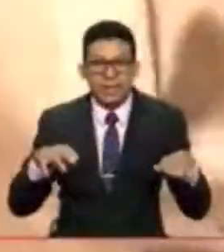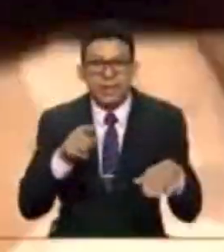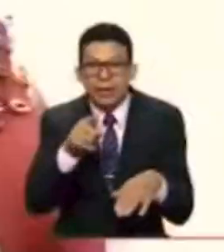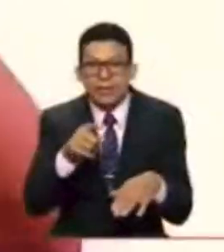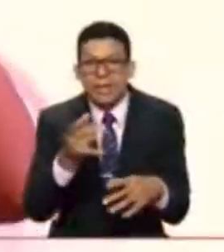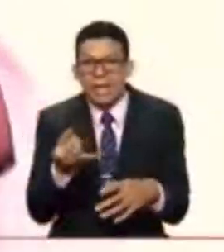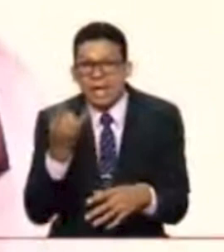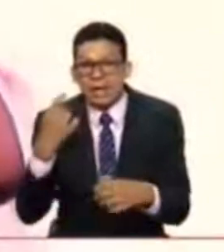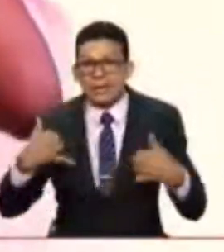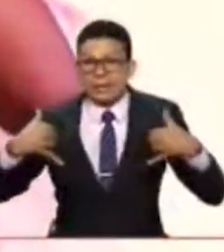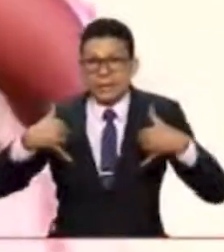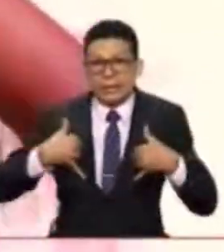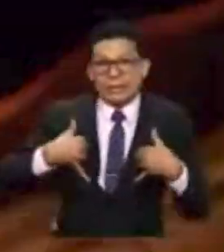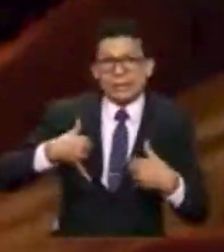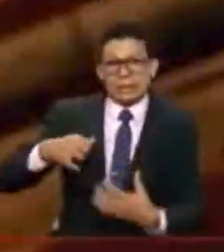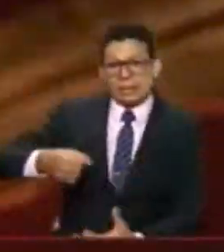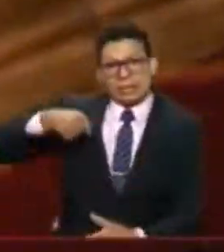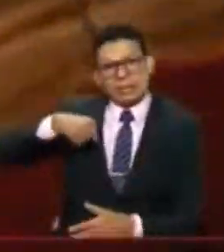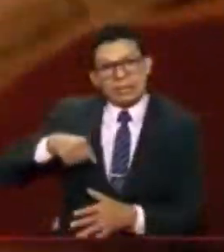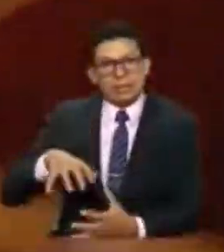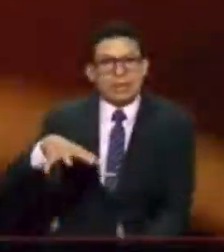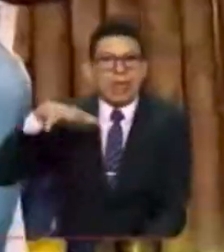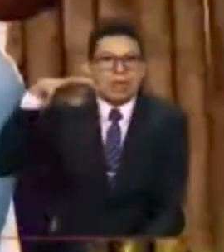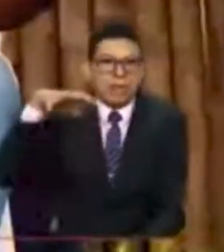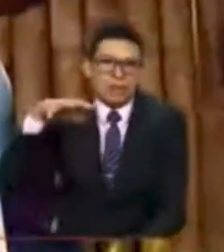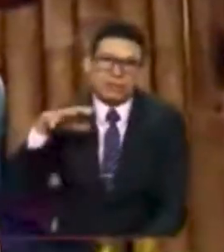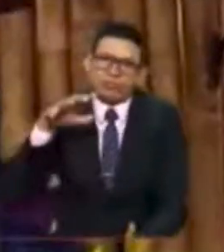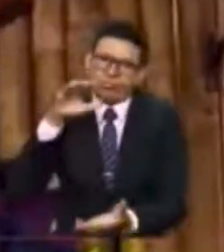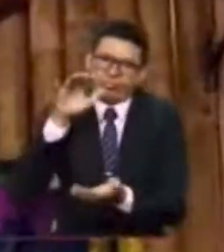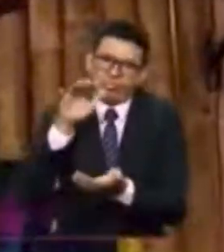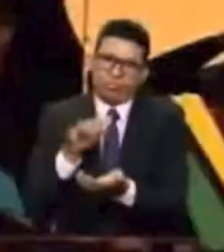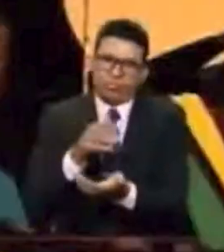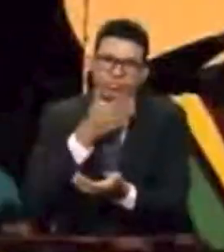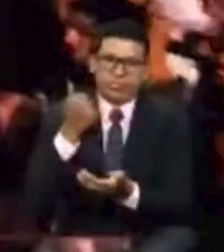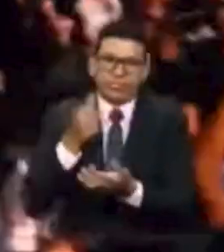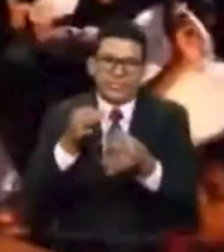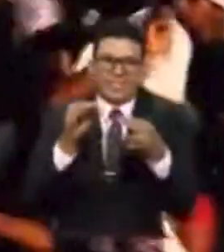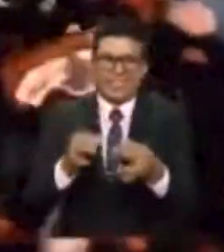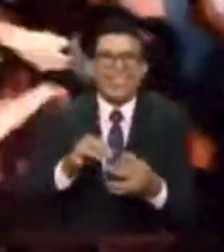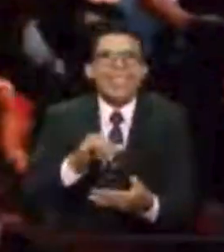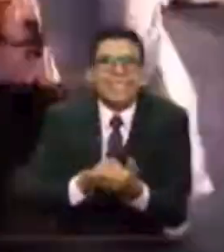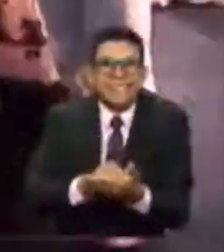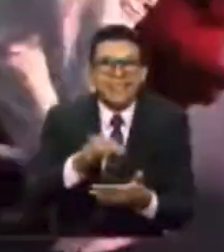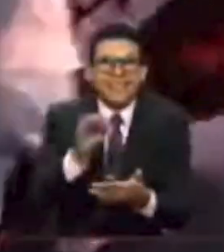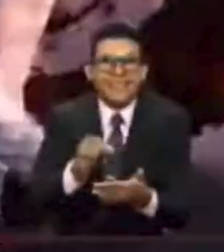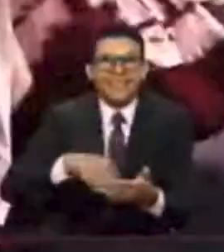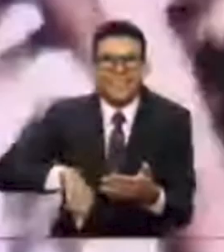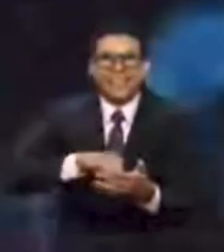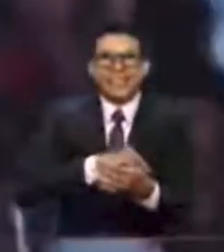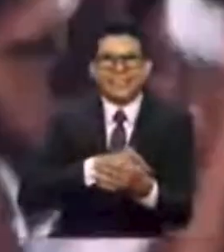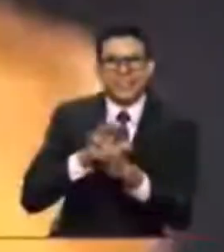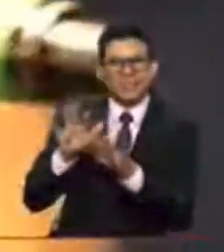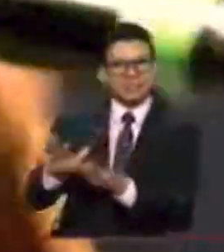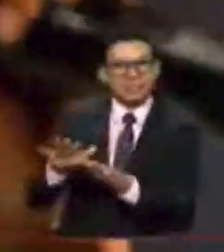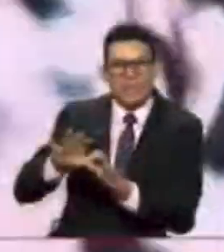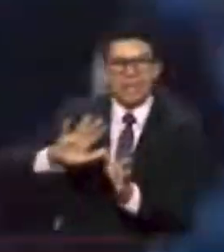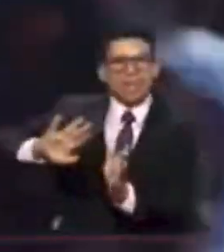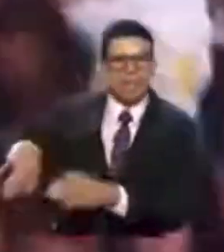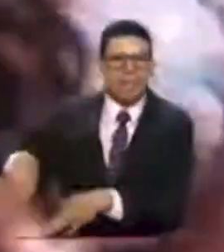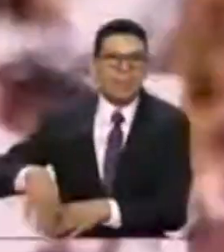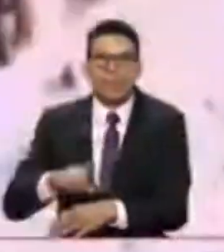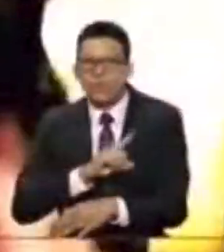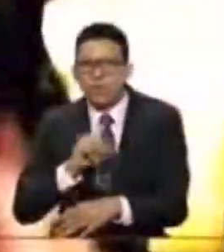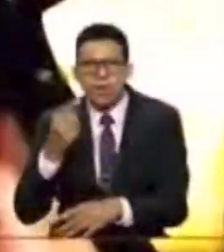viajar con equipaje, trate de que sea el menor equipaje posible, que si viajan con niños, que por favor no los descuiden. De todas maneras,